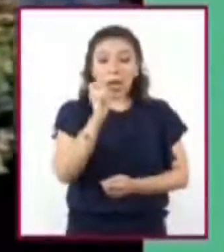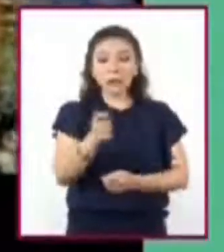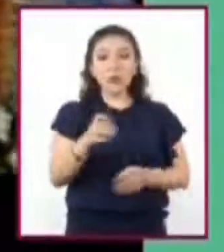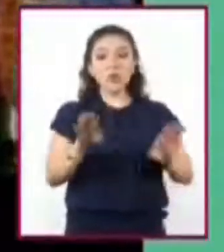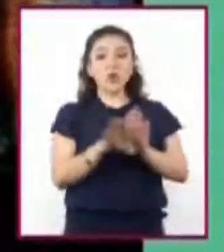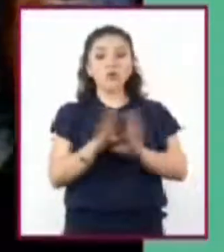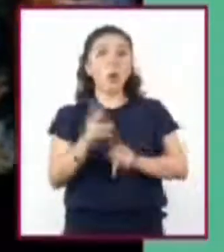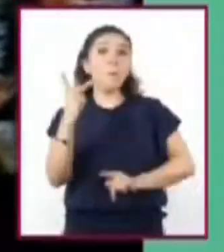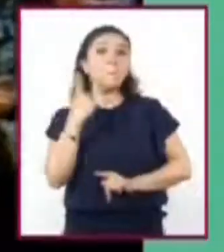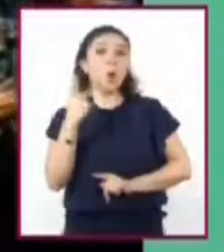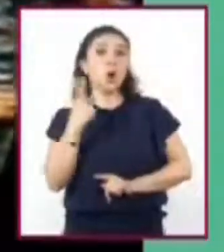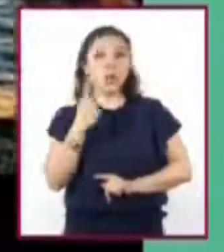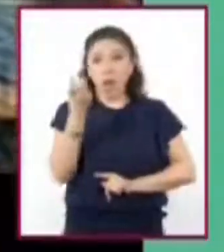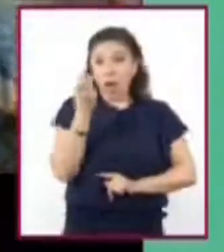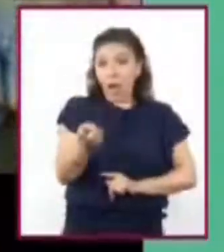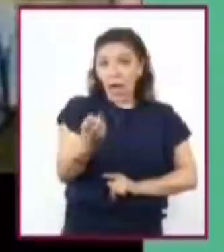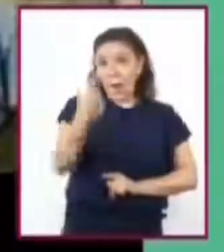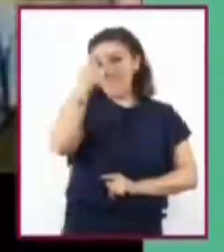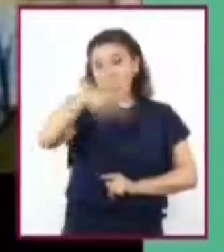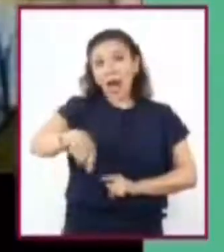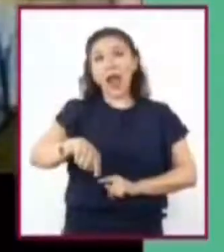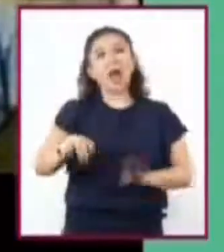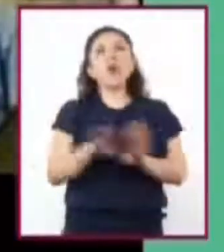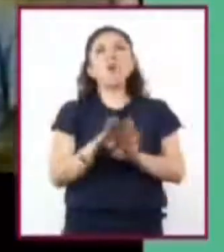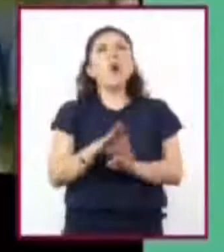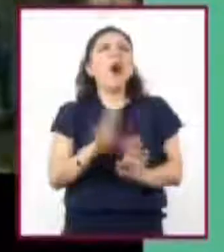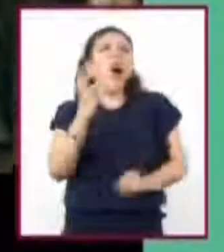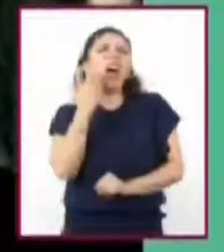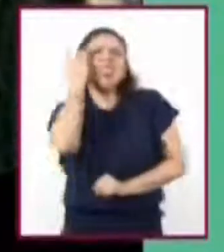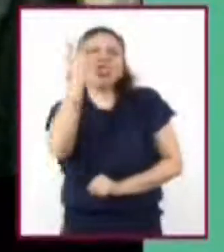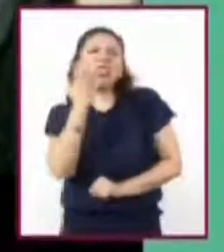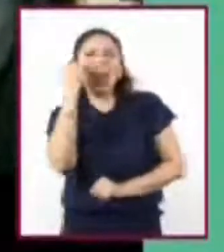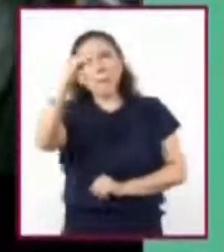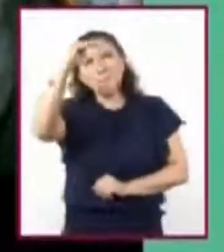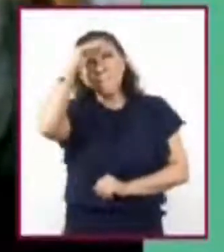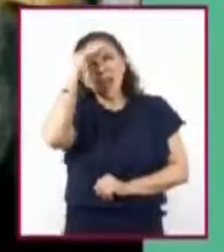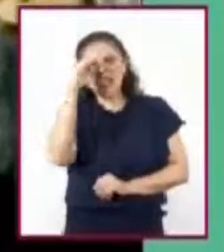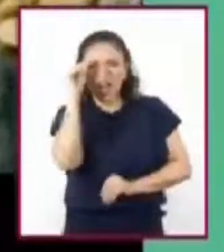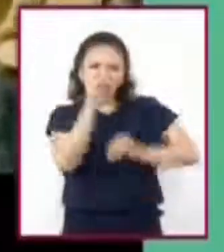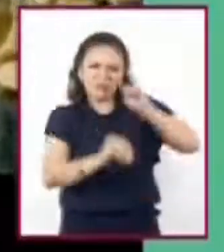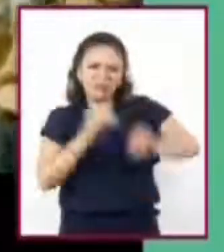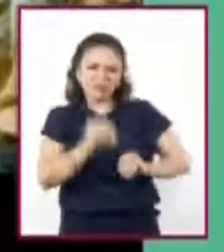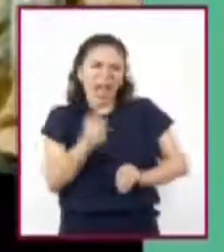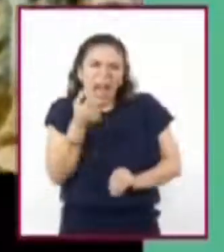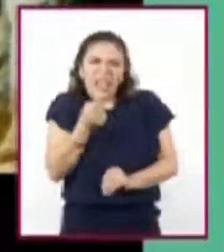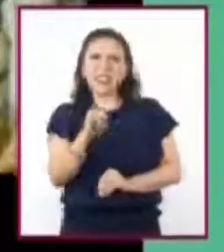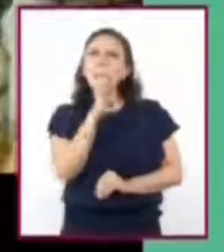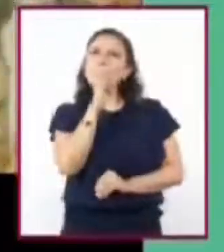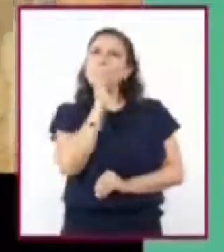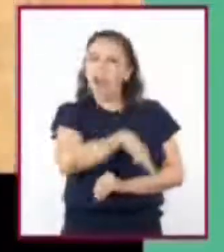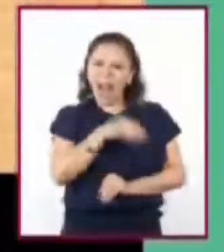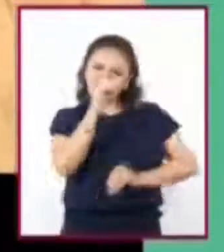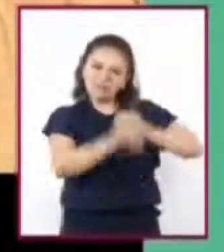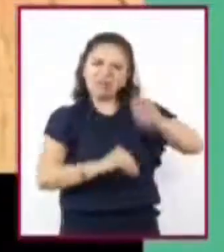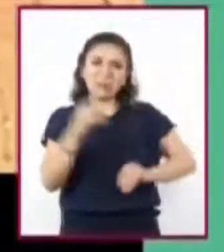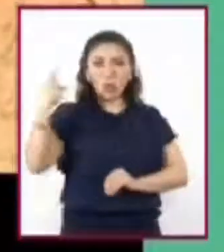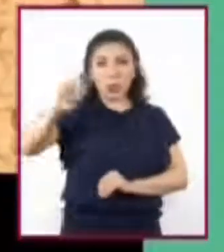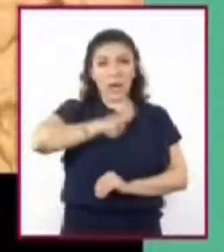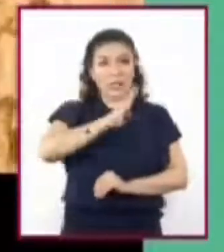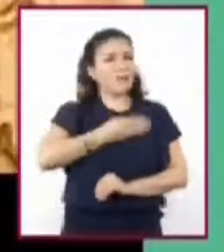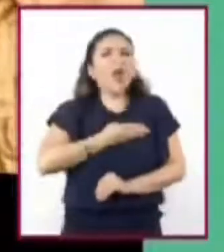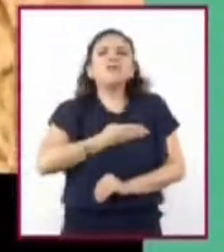una política deliberada, maquiavélica de los españoles. Este fue para ellos una